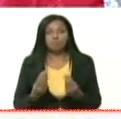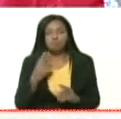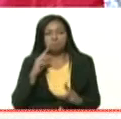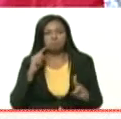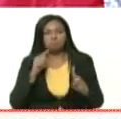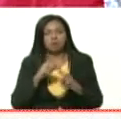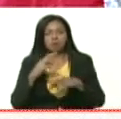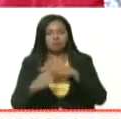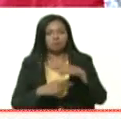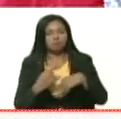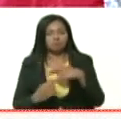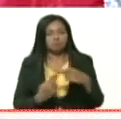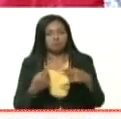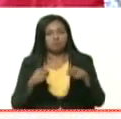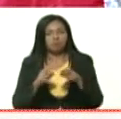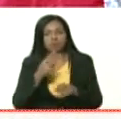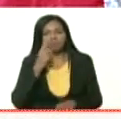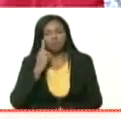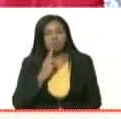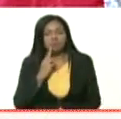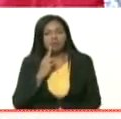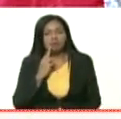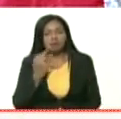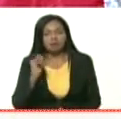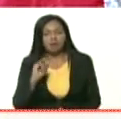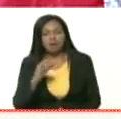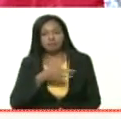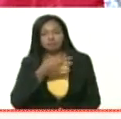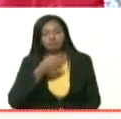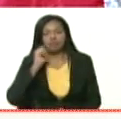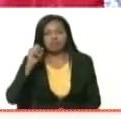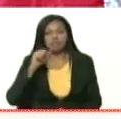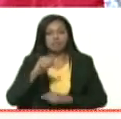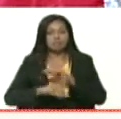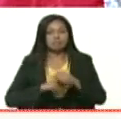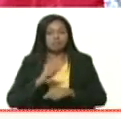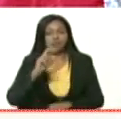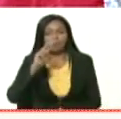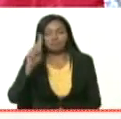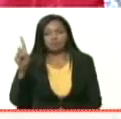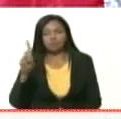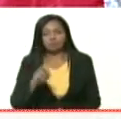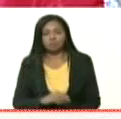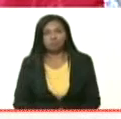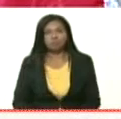aventajada Revolución Bolivariana Socialista del siglo XXI.